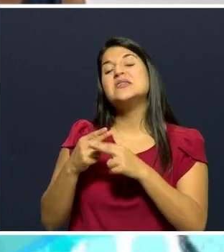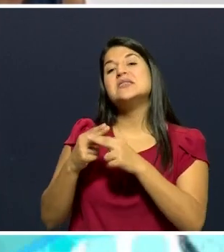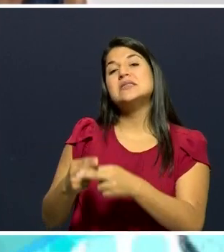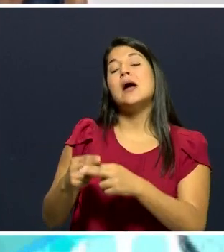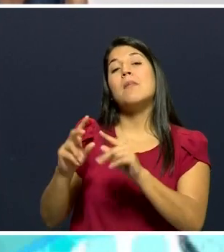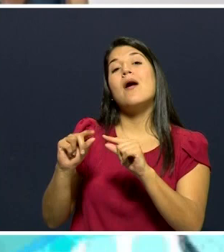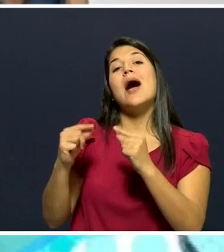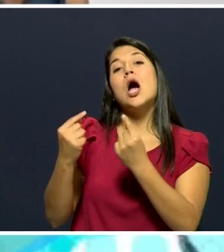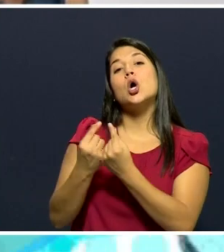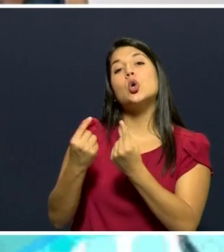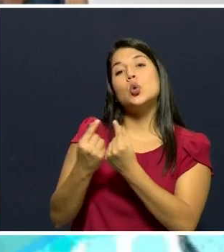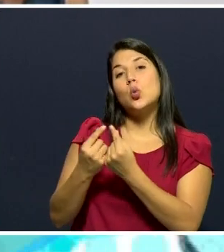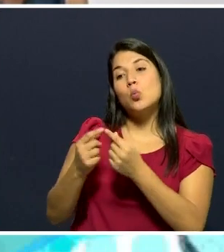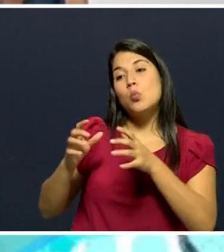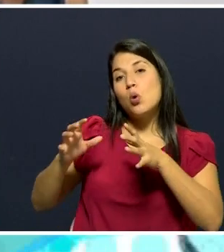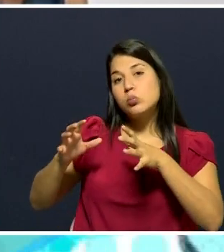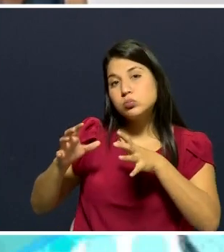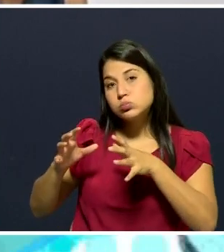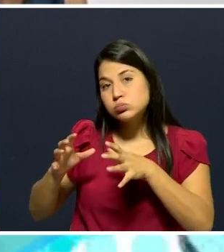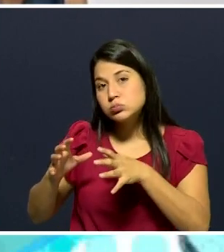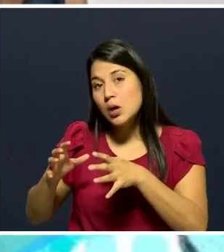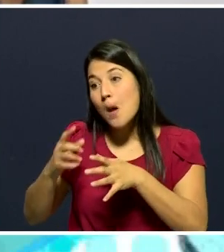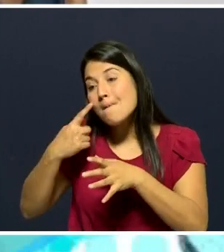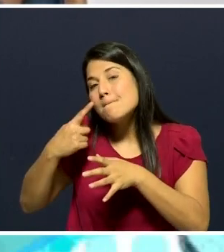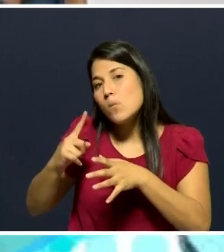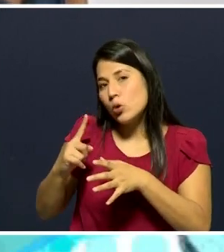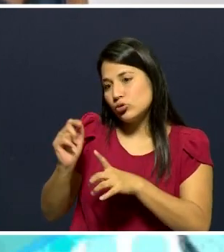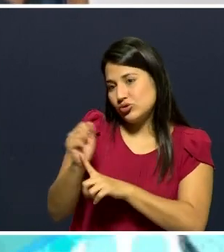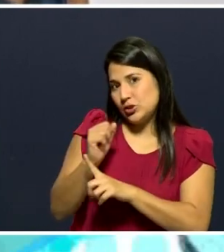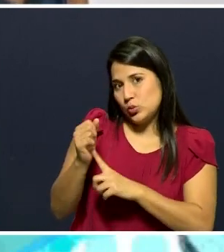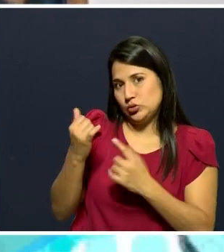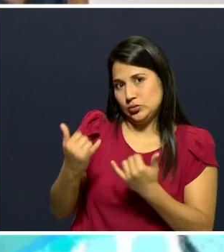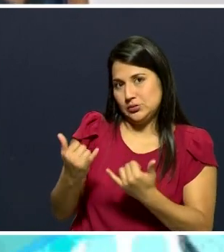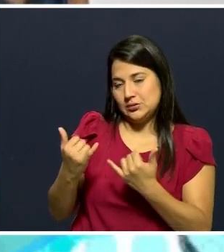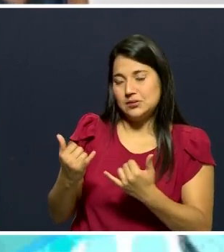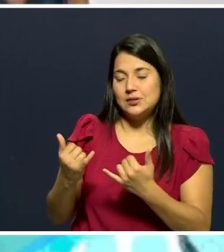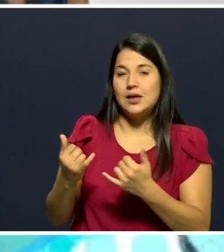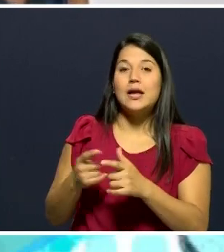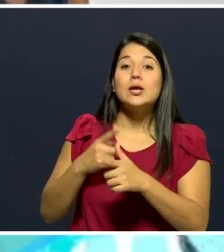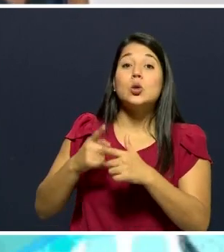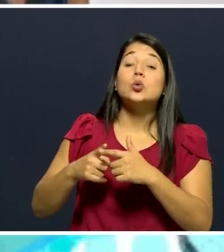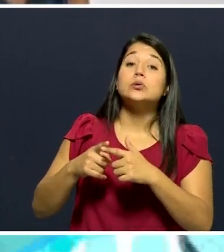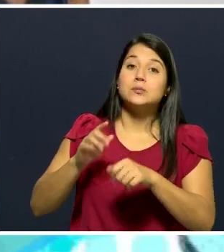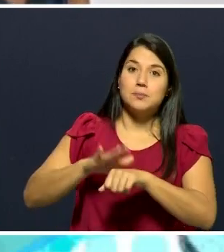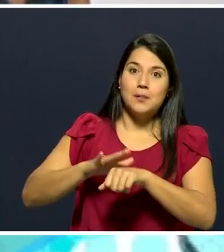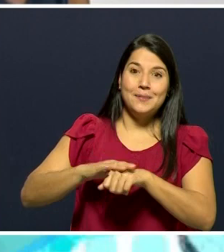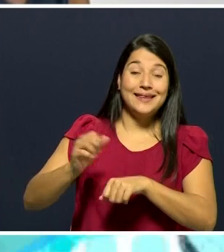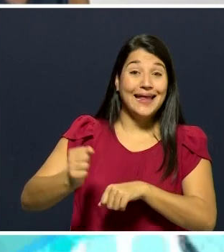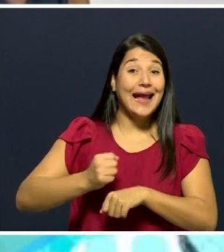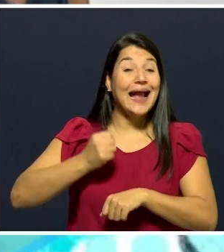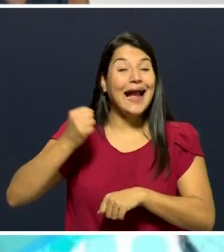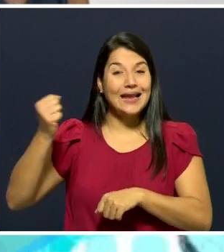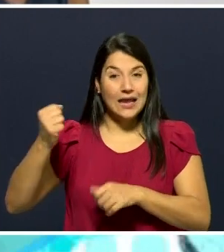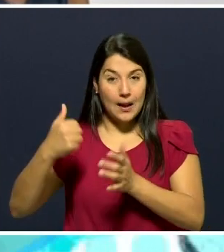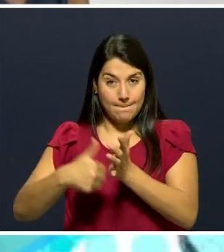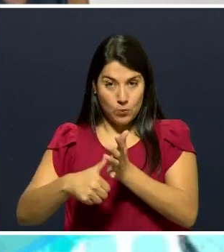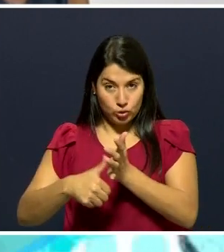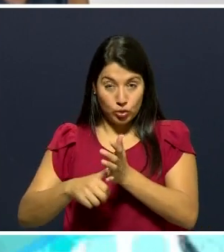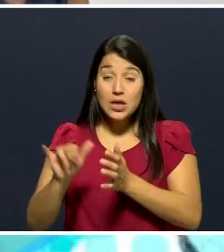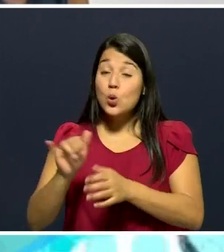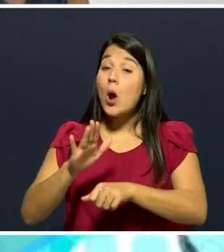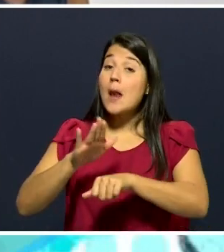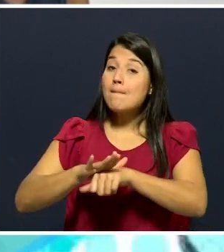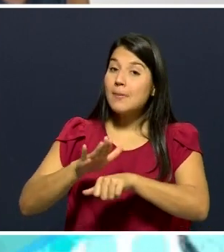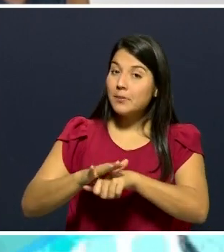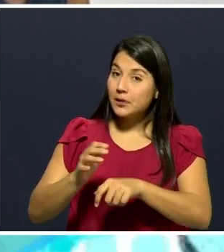convergencia, permite sacar adelante los votos, también permite dejar afuera al oficialismo, pero lo hace entonces a partir